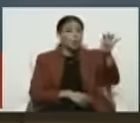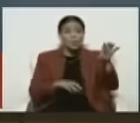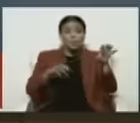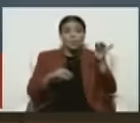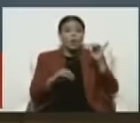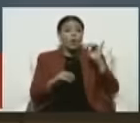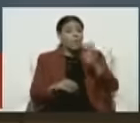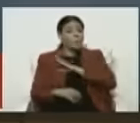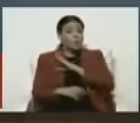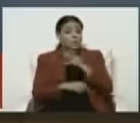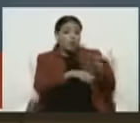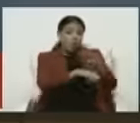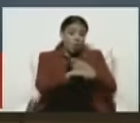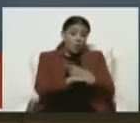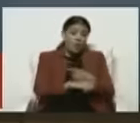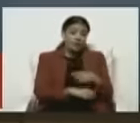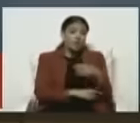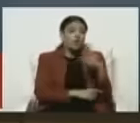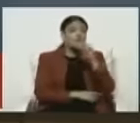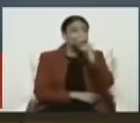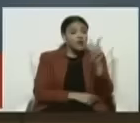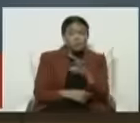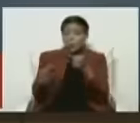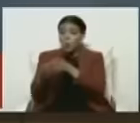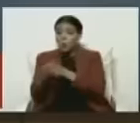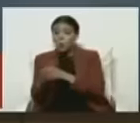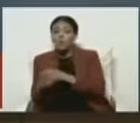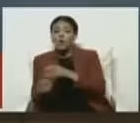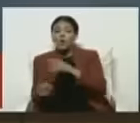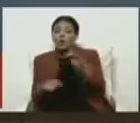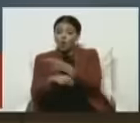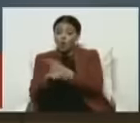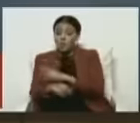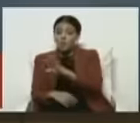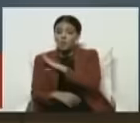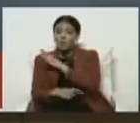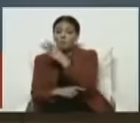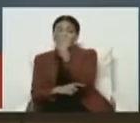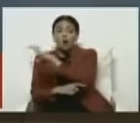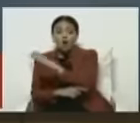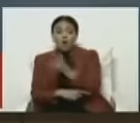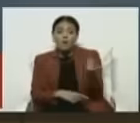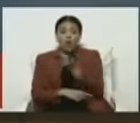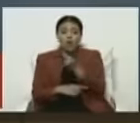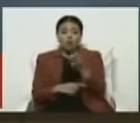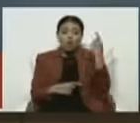Asuntos Internacionales de Colombia, de la Fiscalía Colombiana,